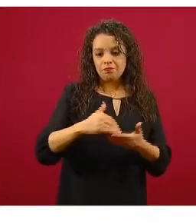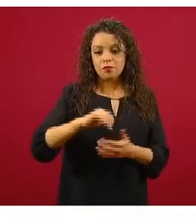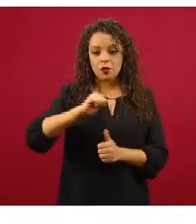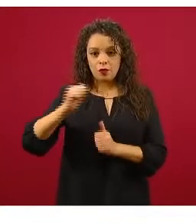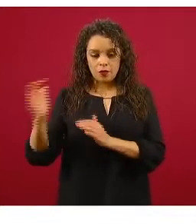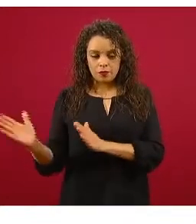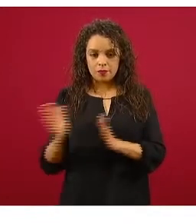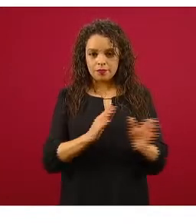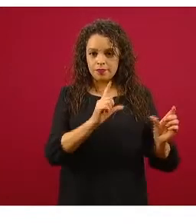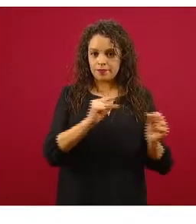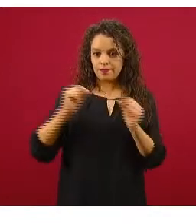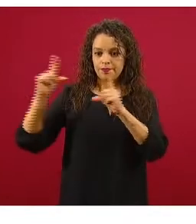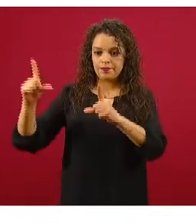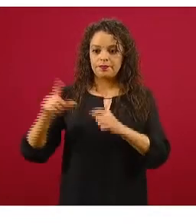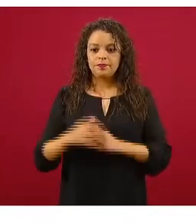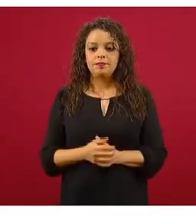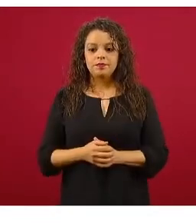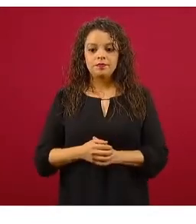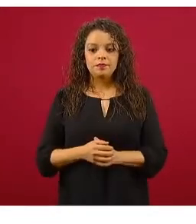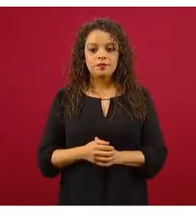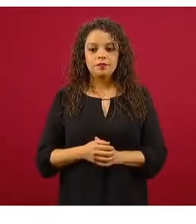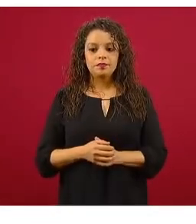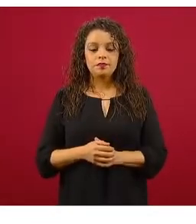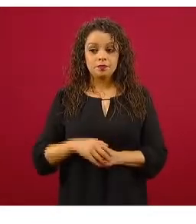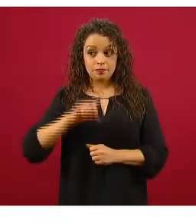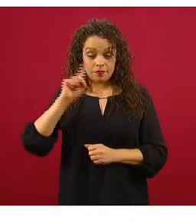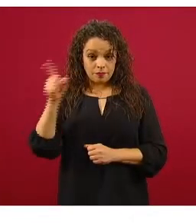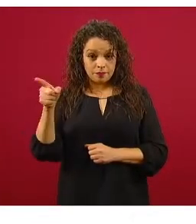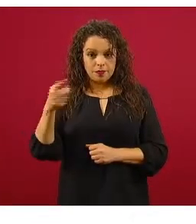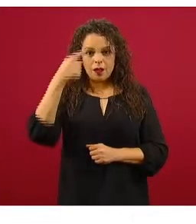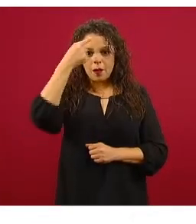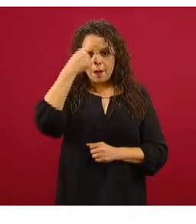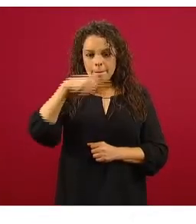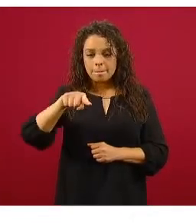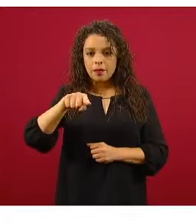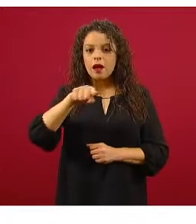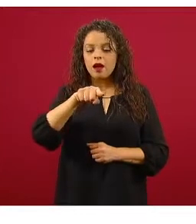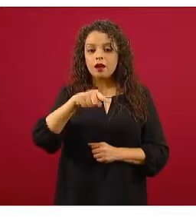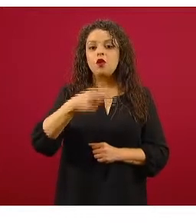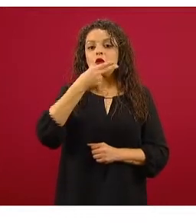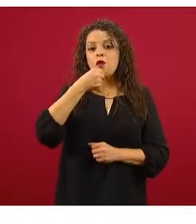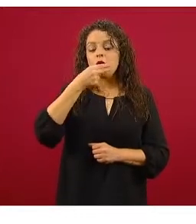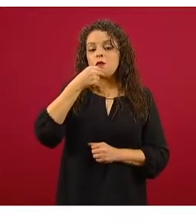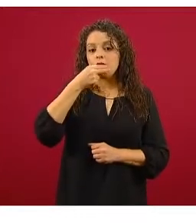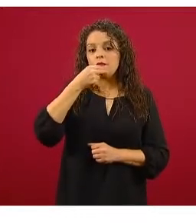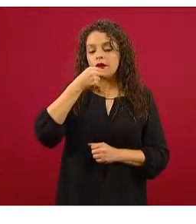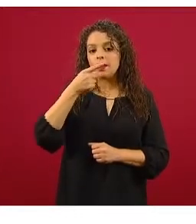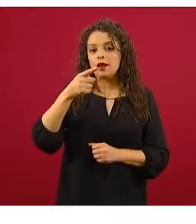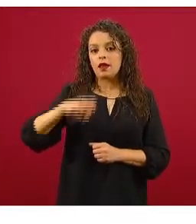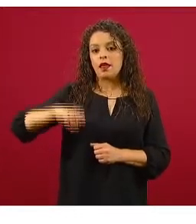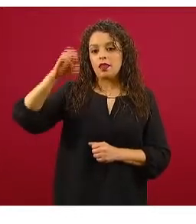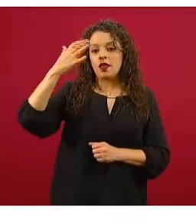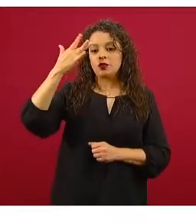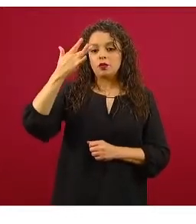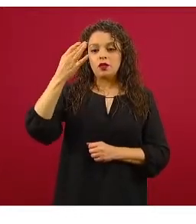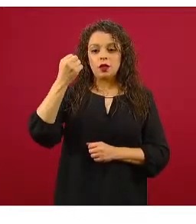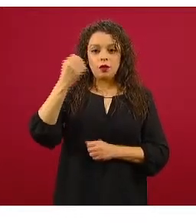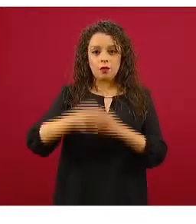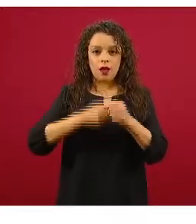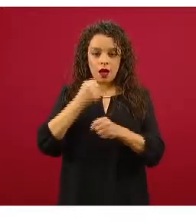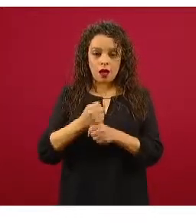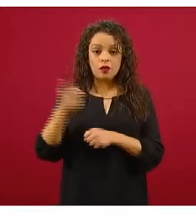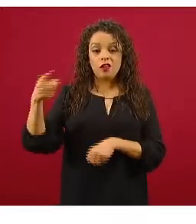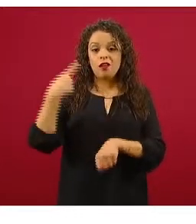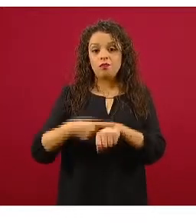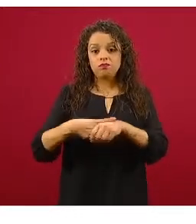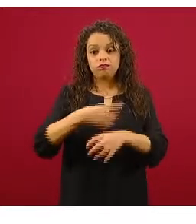favor. Este es para un hombre de 59 años de edad que tiene obesidad. Tiene